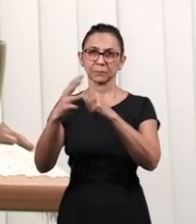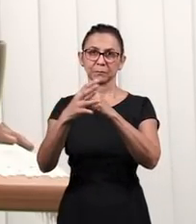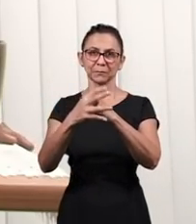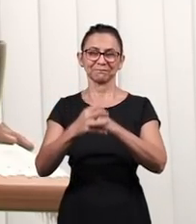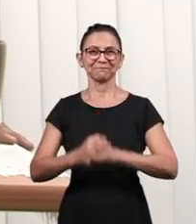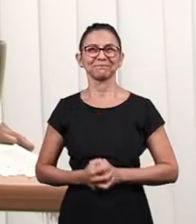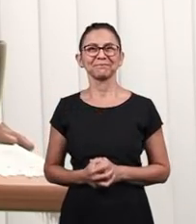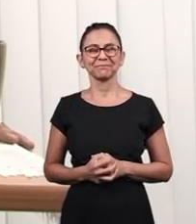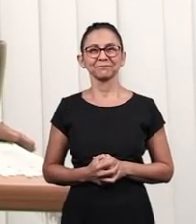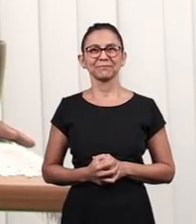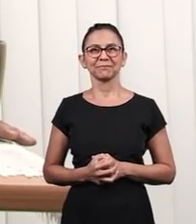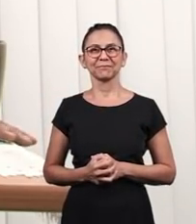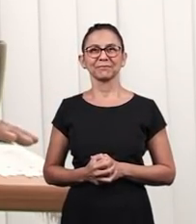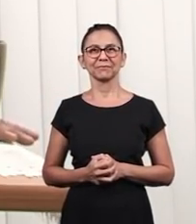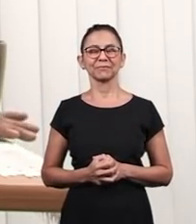Amén.